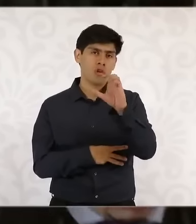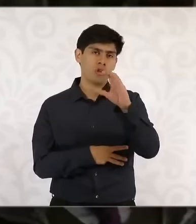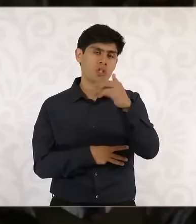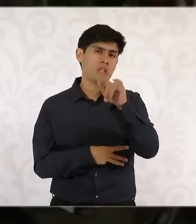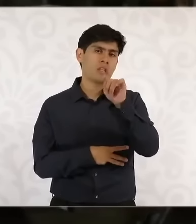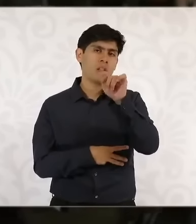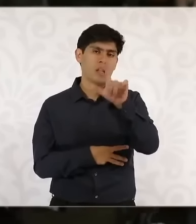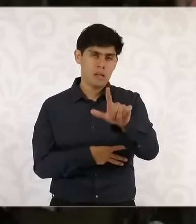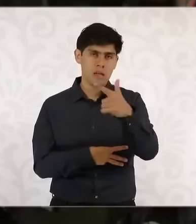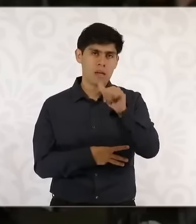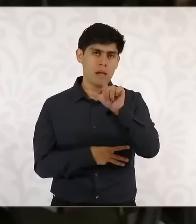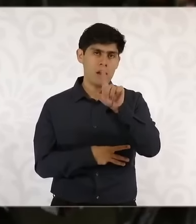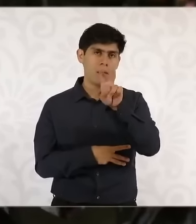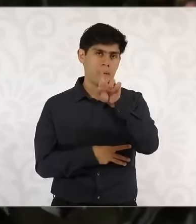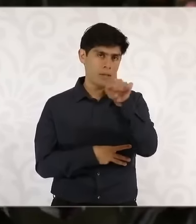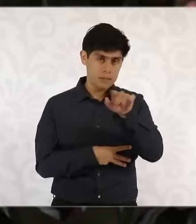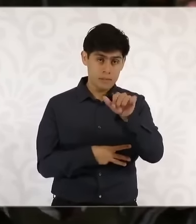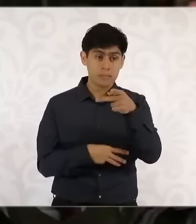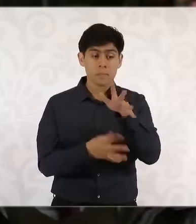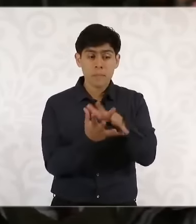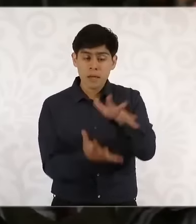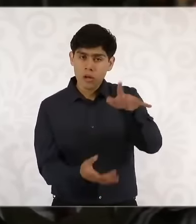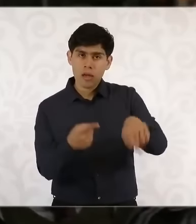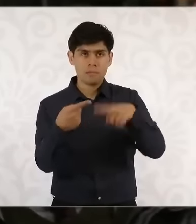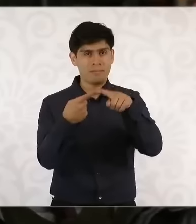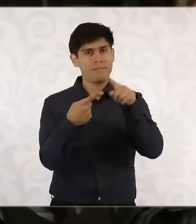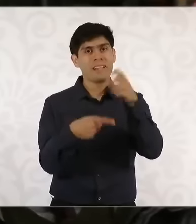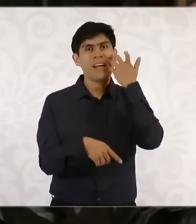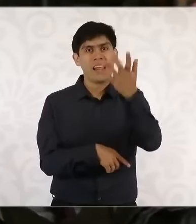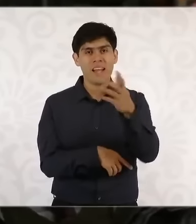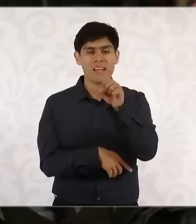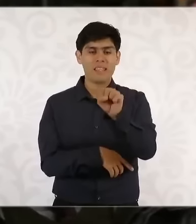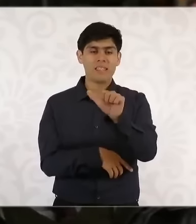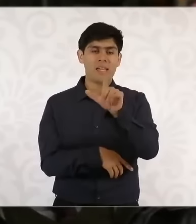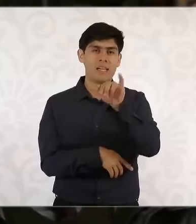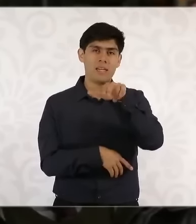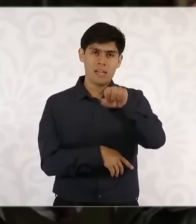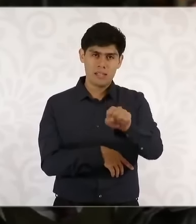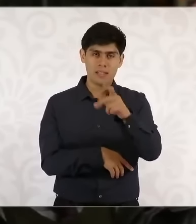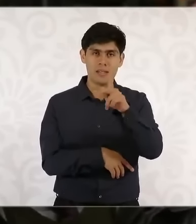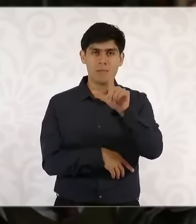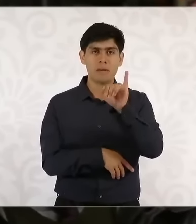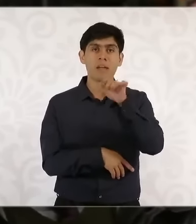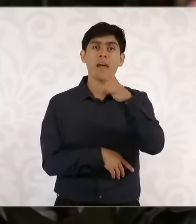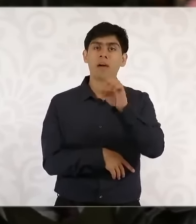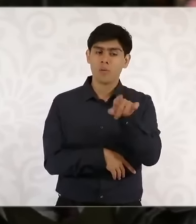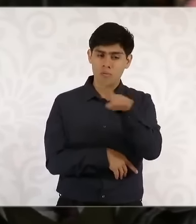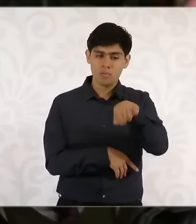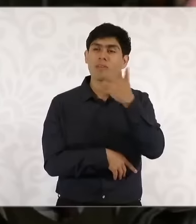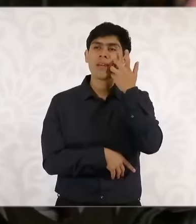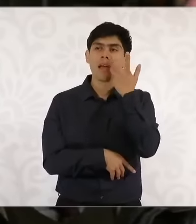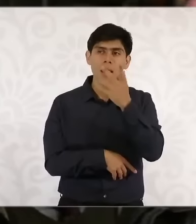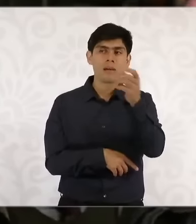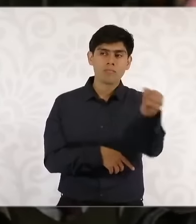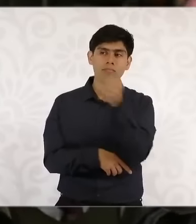Salinas Pliego. Entonces esto pues concuerda mucho con esto consigna que llevaban también